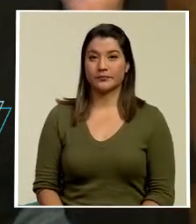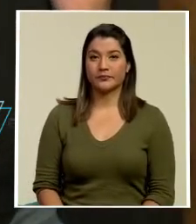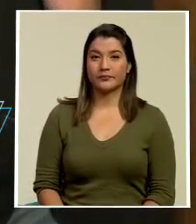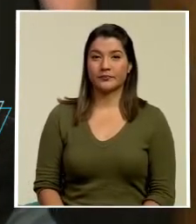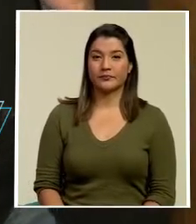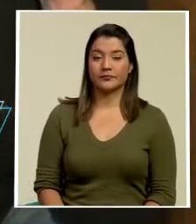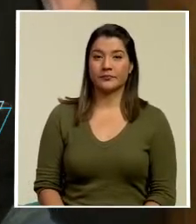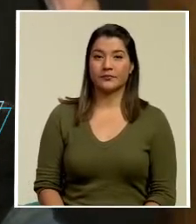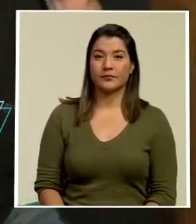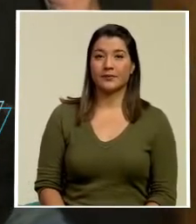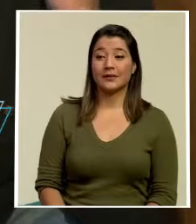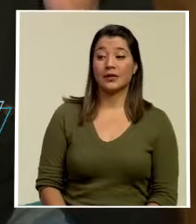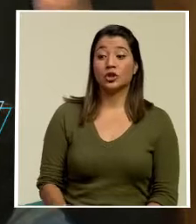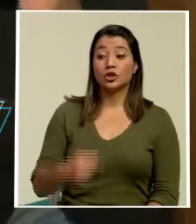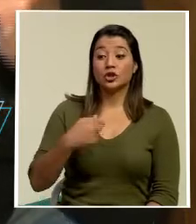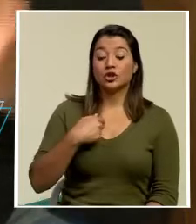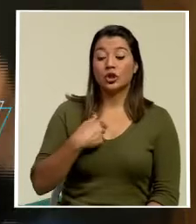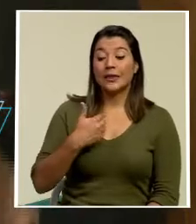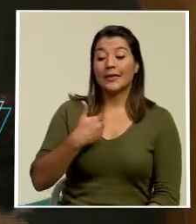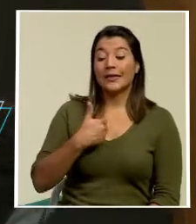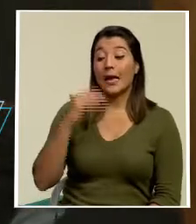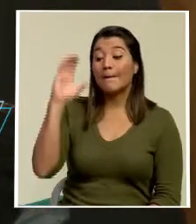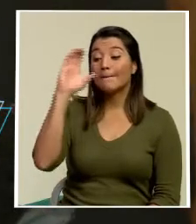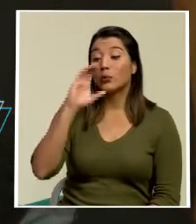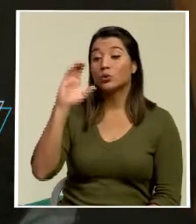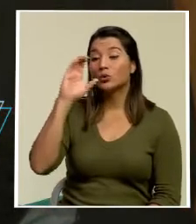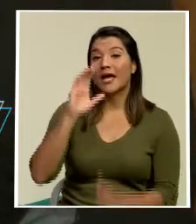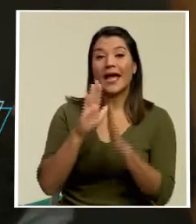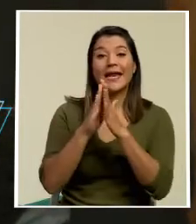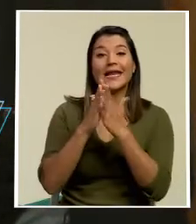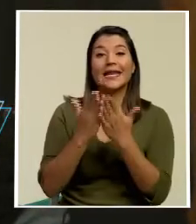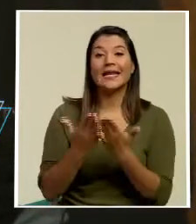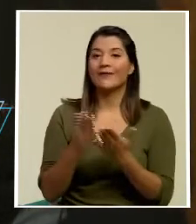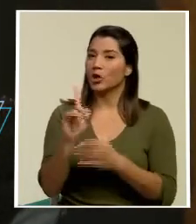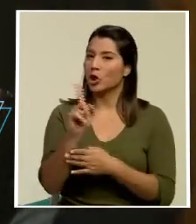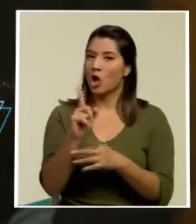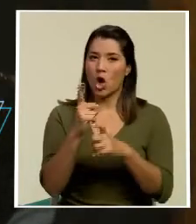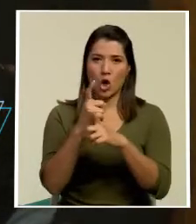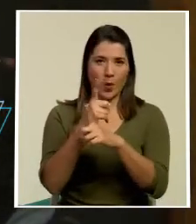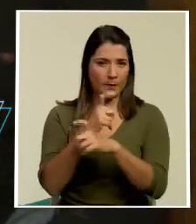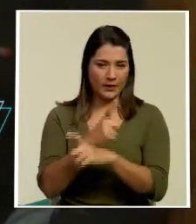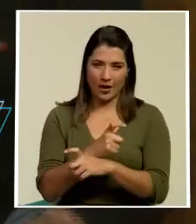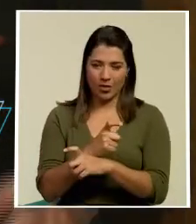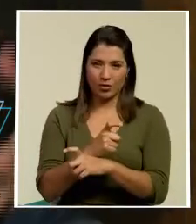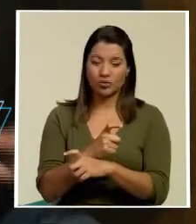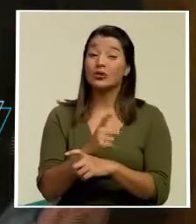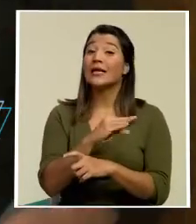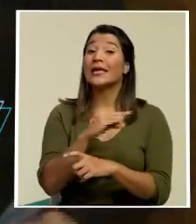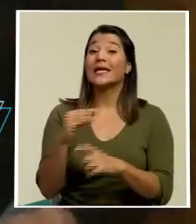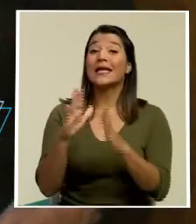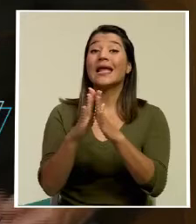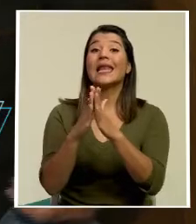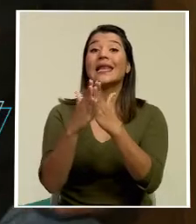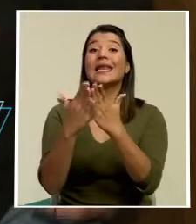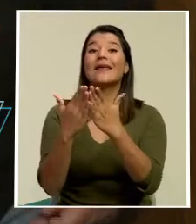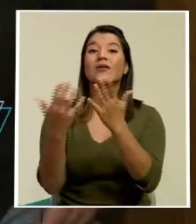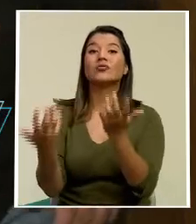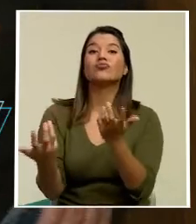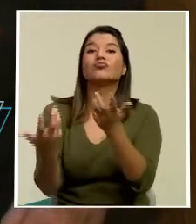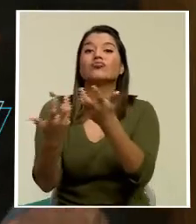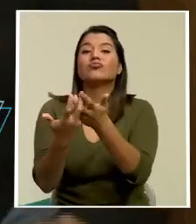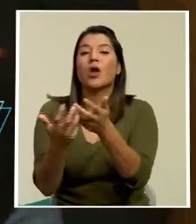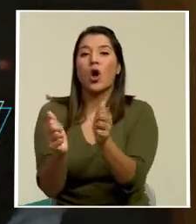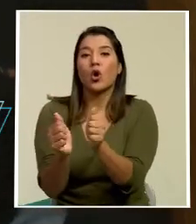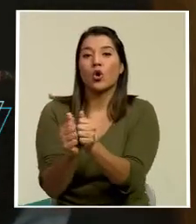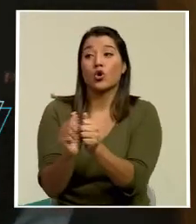era buscar libros que no fueran complicados y que tuvieran que ver con la época en que ellos